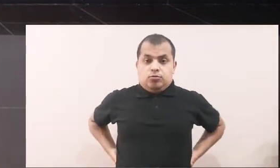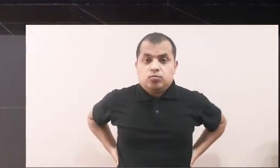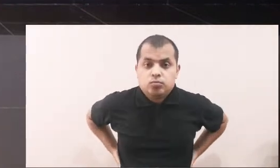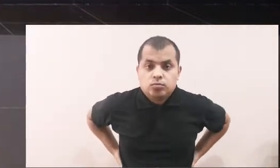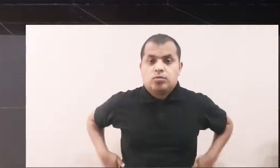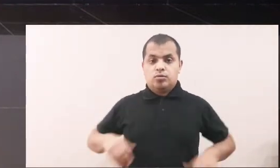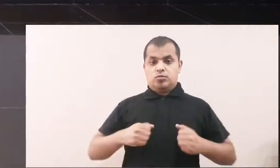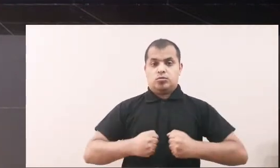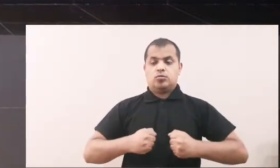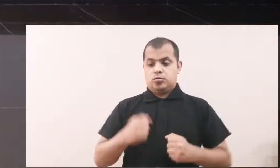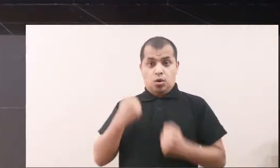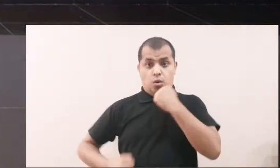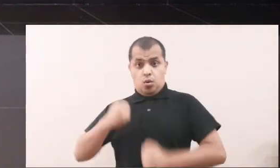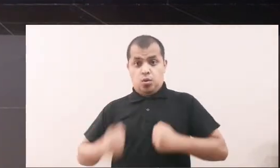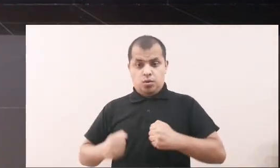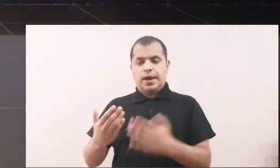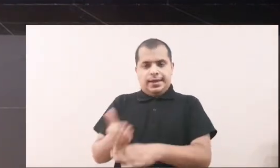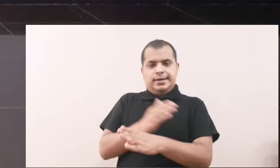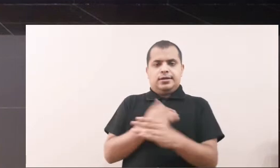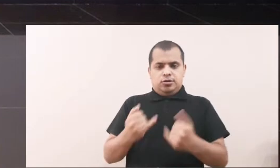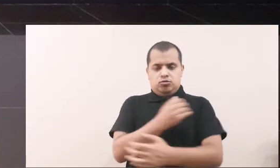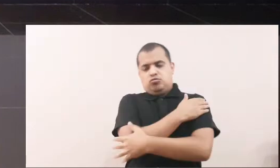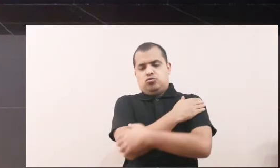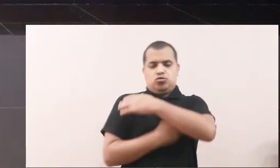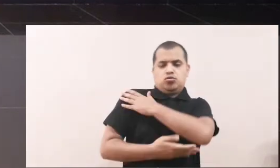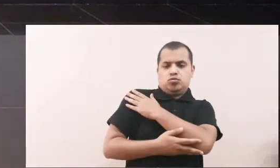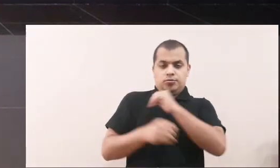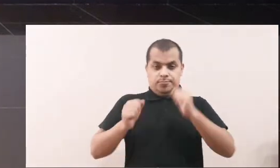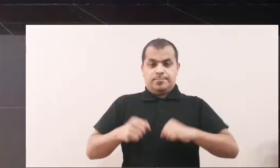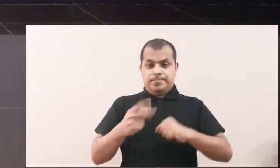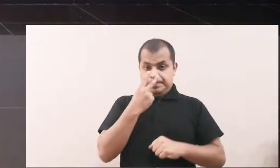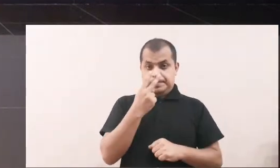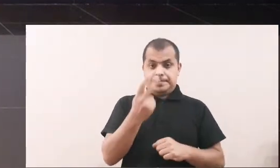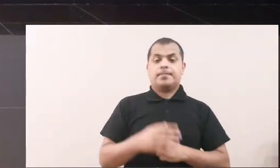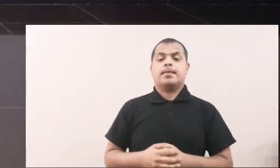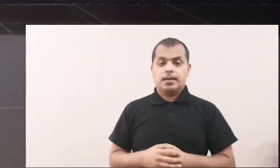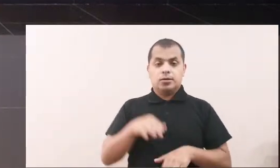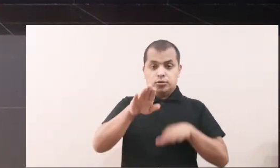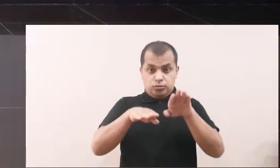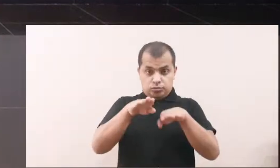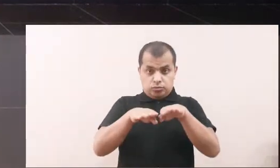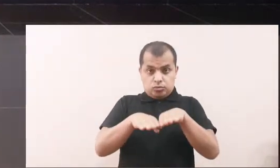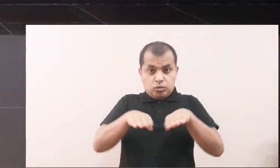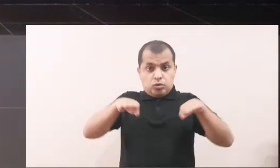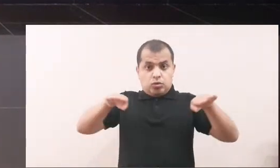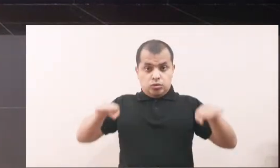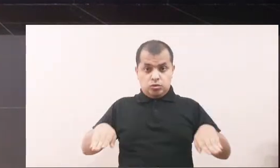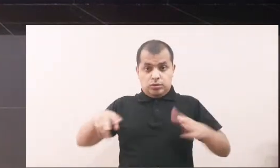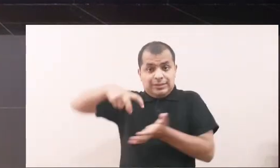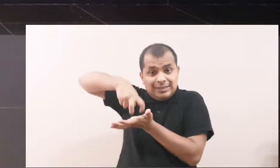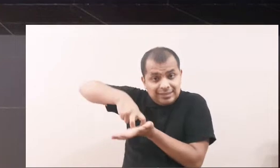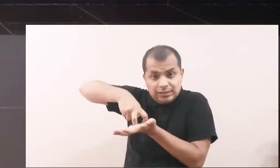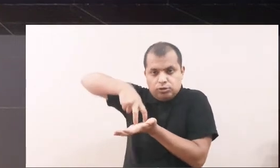que va después de la movilidad articular y de la activación fisiológica. Simplemente separamos los pies, no doblamos